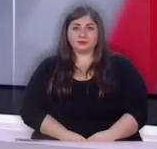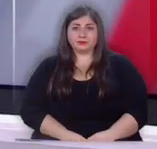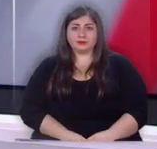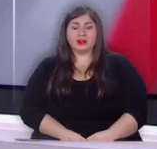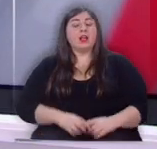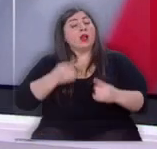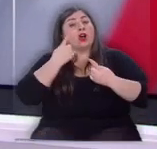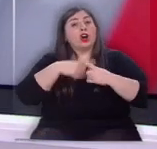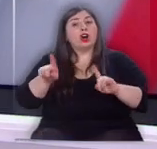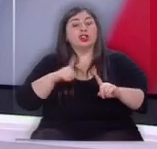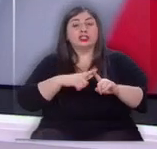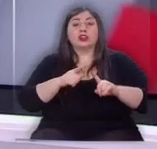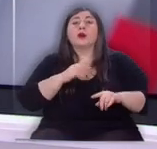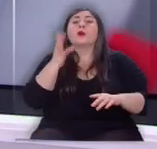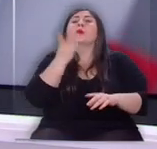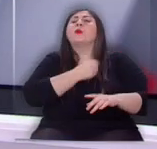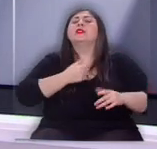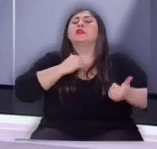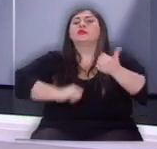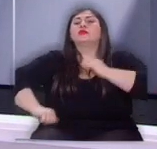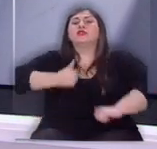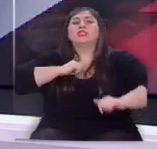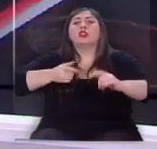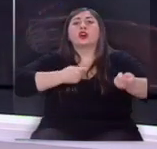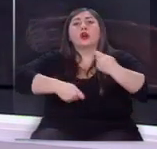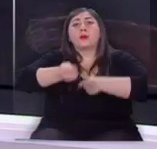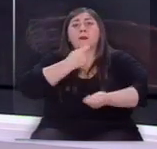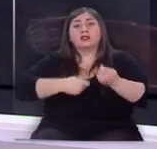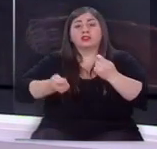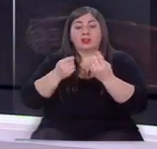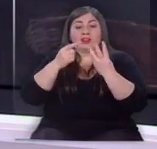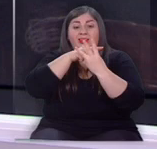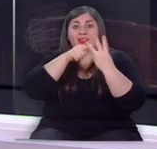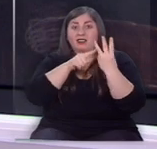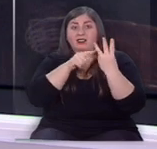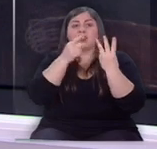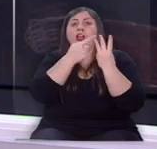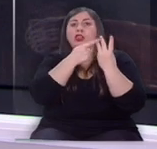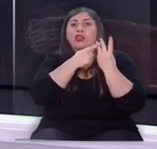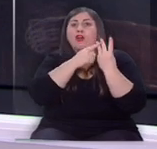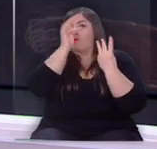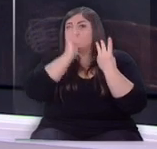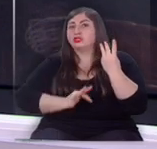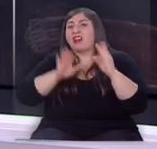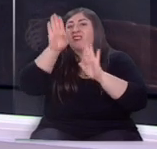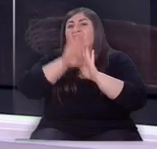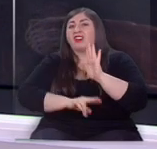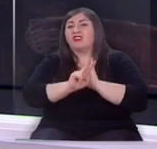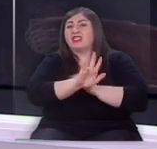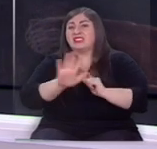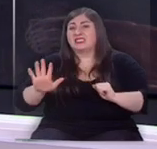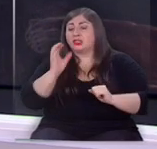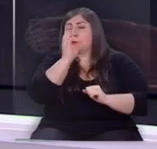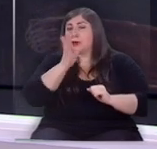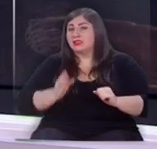Y otra lista es cuánto han sufrido también los comercios. Fíjese que 2 de cada 3 comercios están funcionando bajo un 25% de capacidad y cerca del 40% aseguró